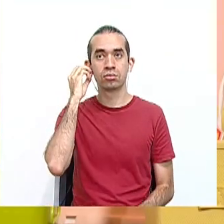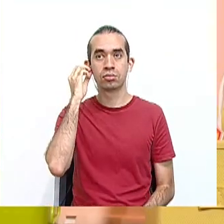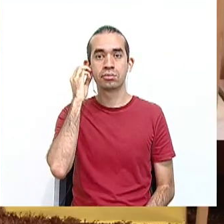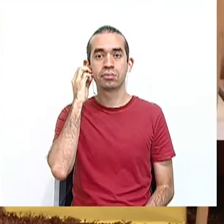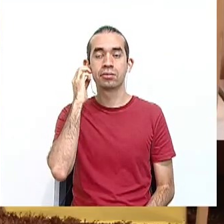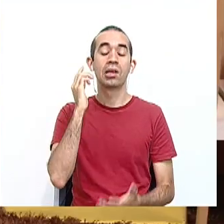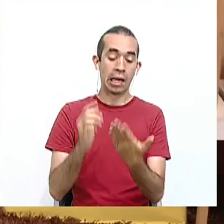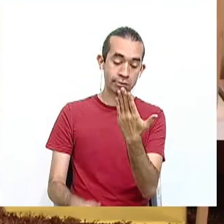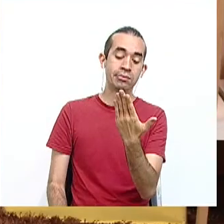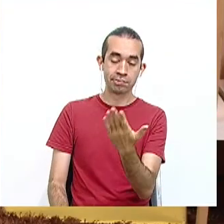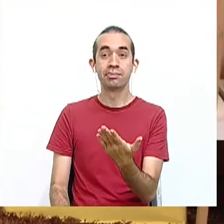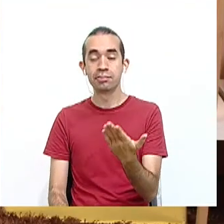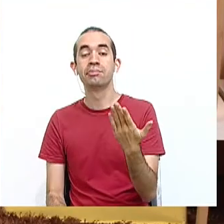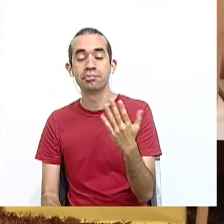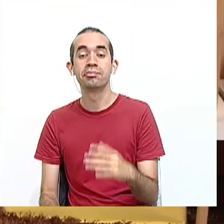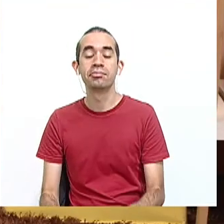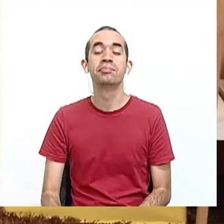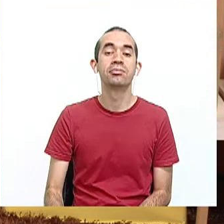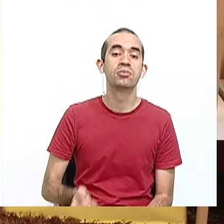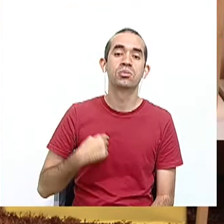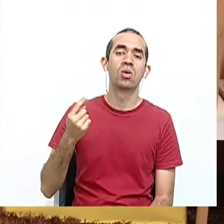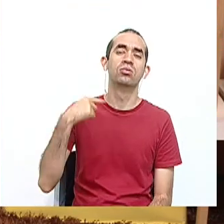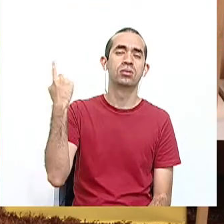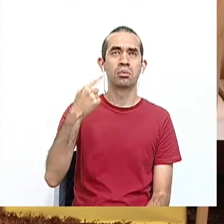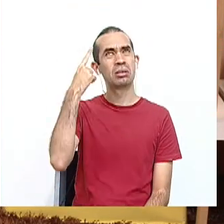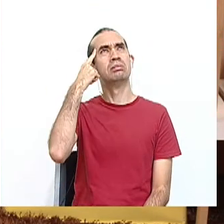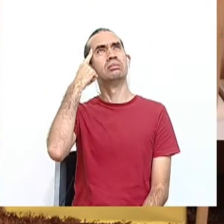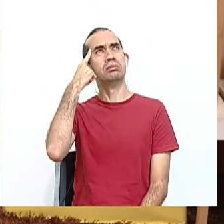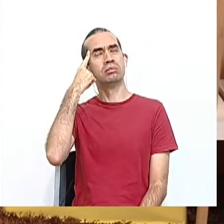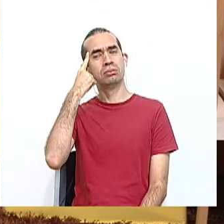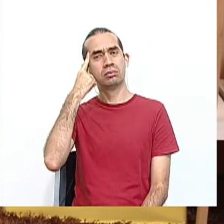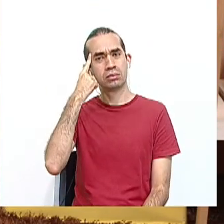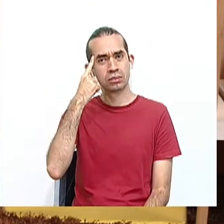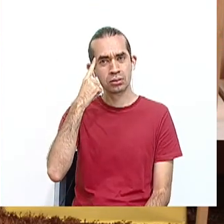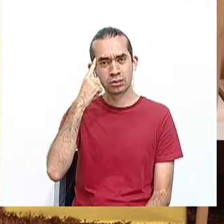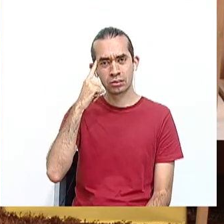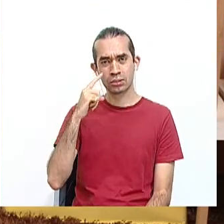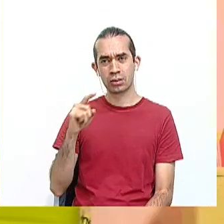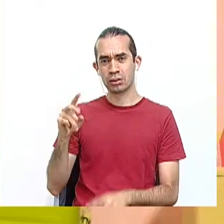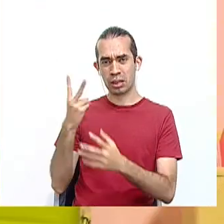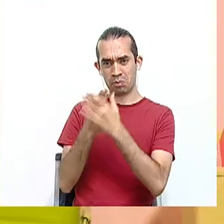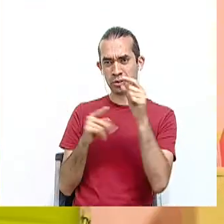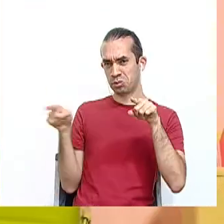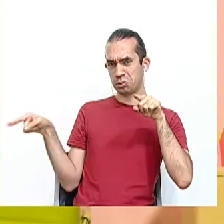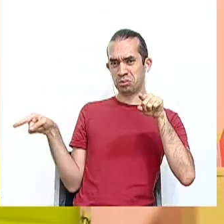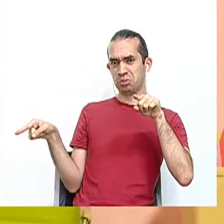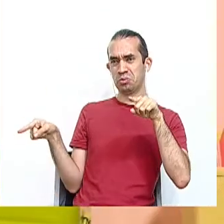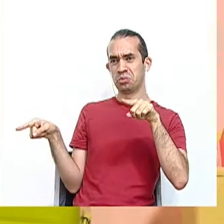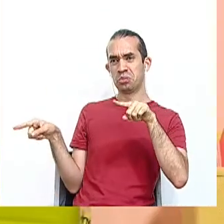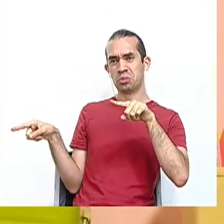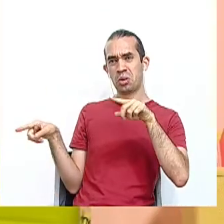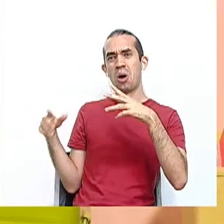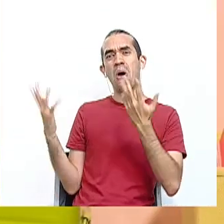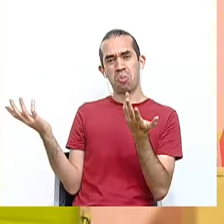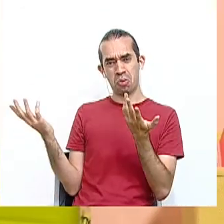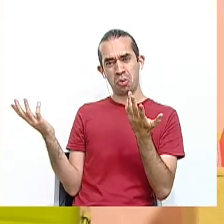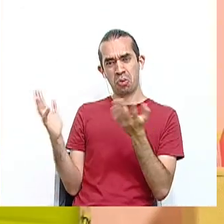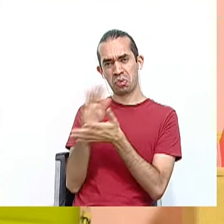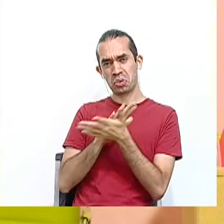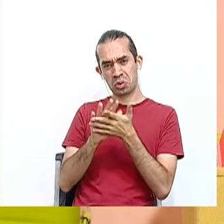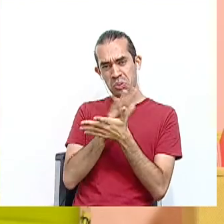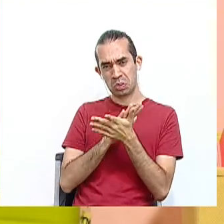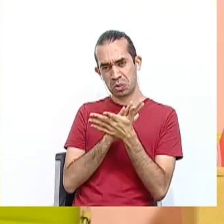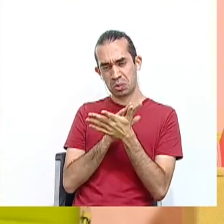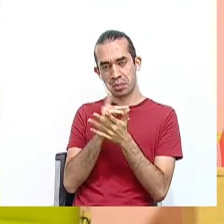Bueno. Siempre me he preguntado cómo puedo diferenciar tan bien y tan bien. Para no confundirnos, les voy a poner un